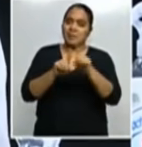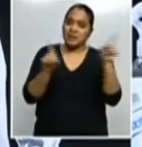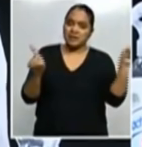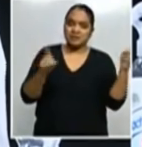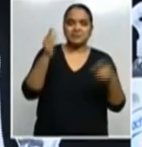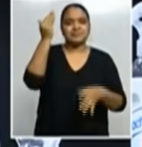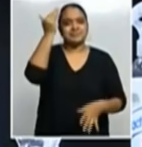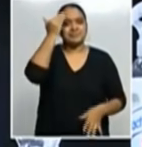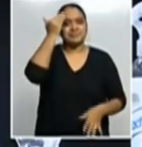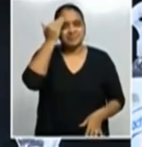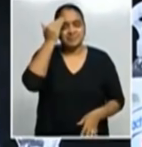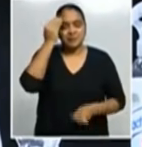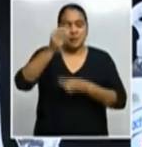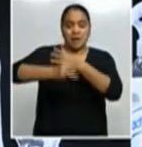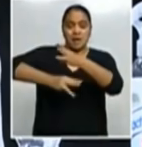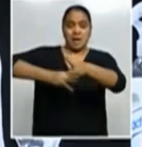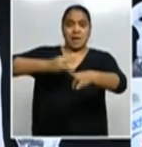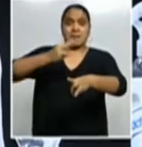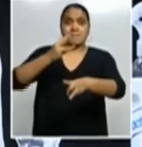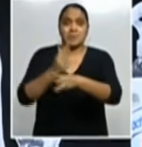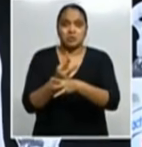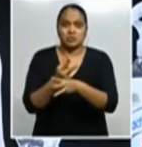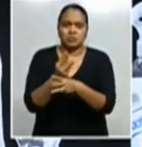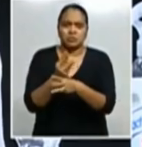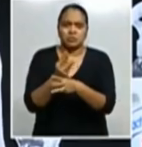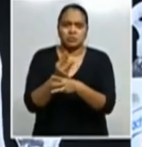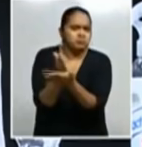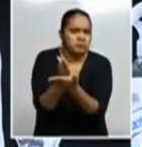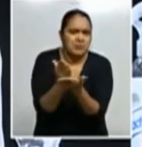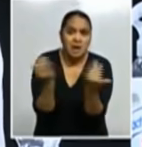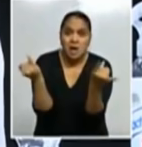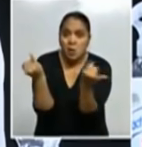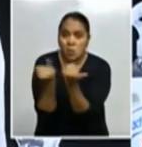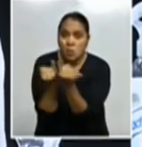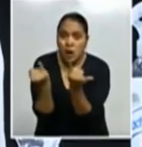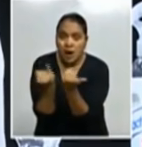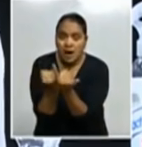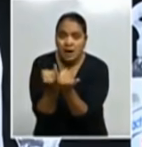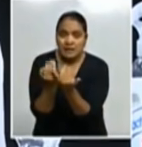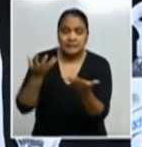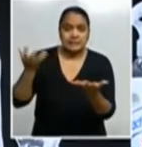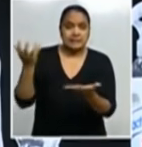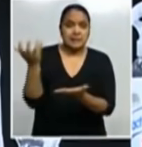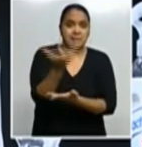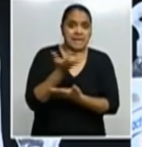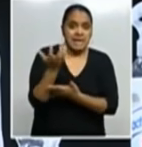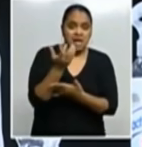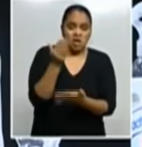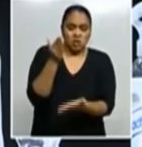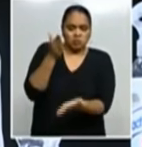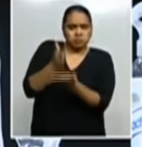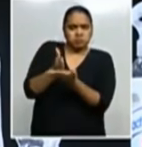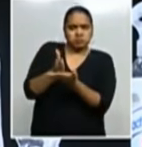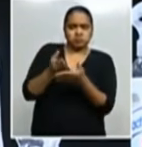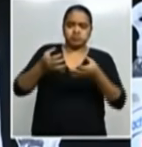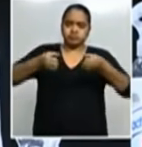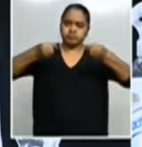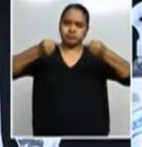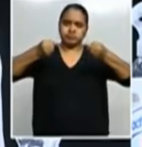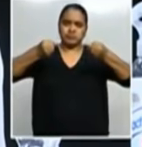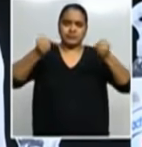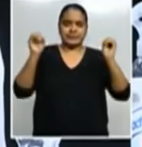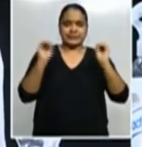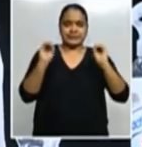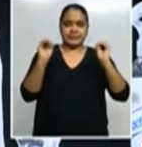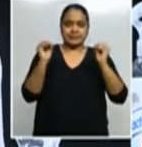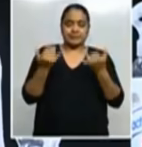sabemos, el mundo entero se detuvo ante la pandemia. Los mercados cayeron. Hoy buscamos